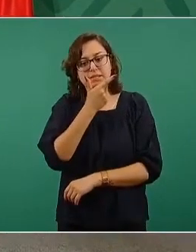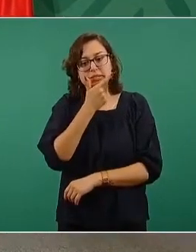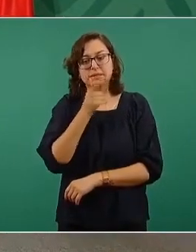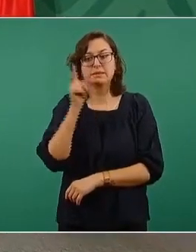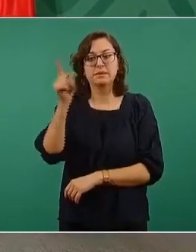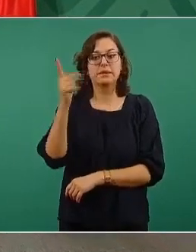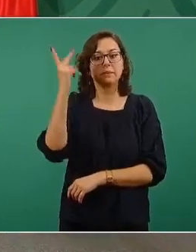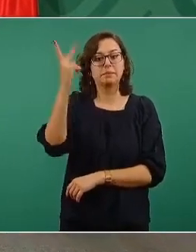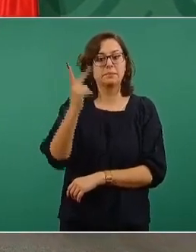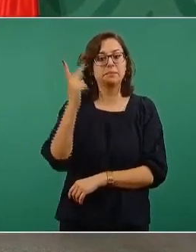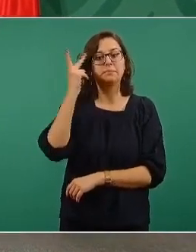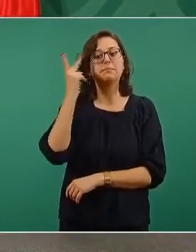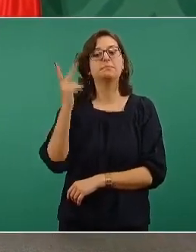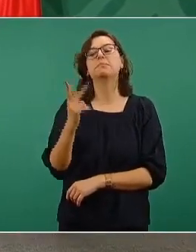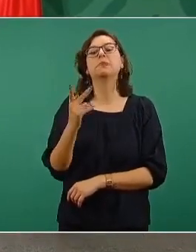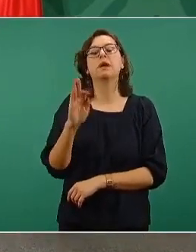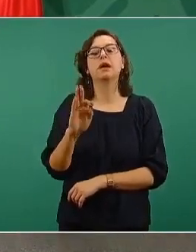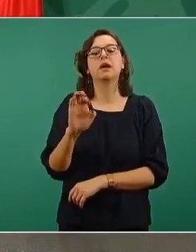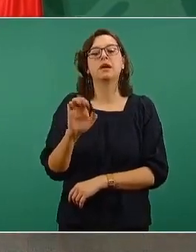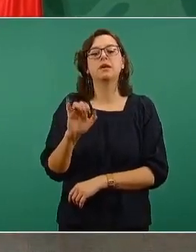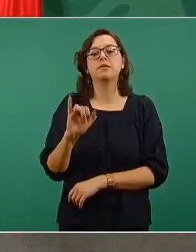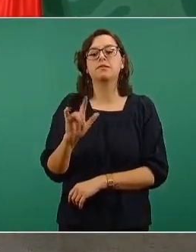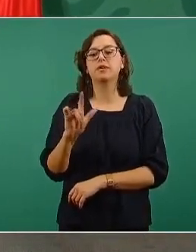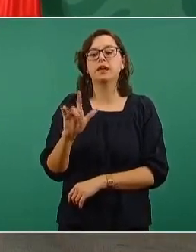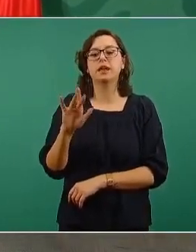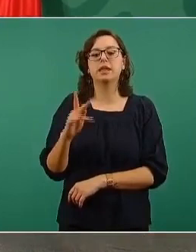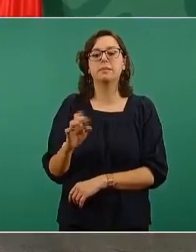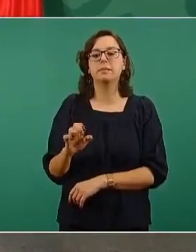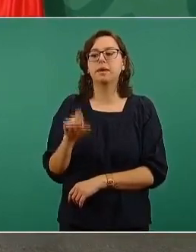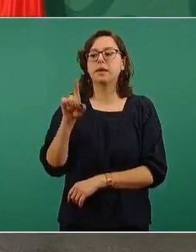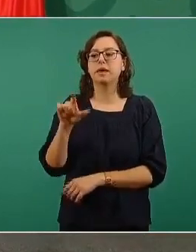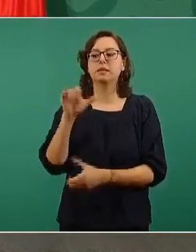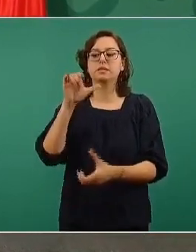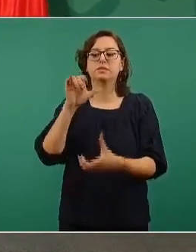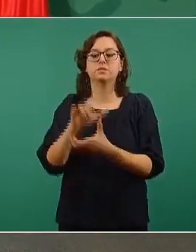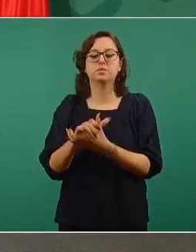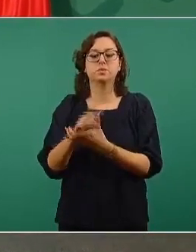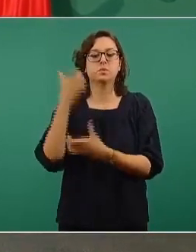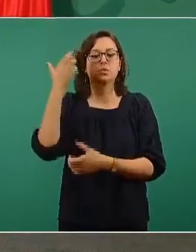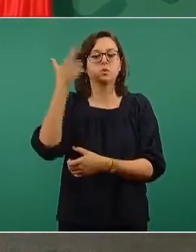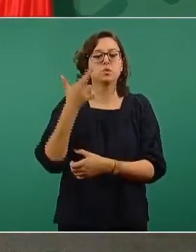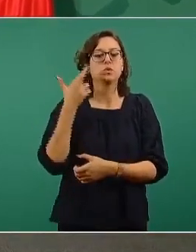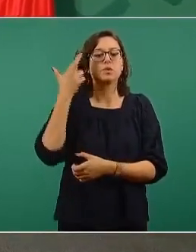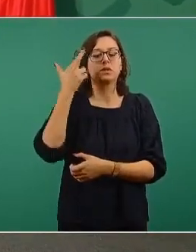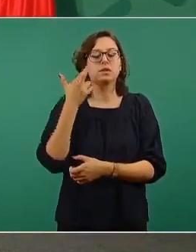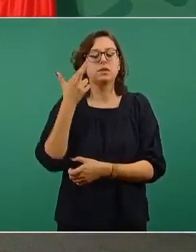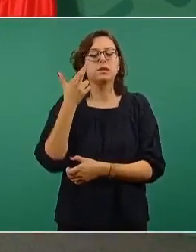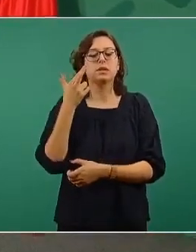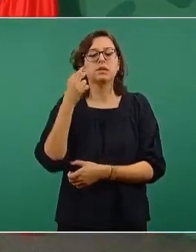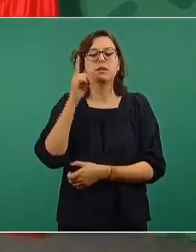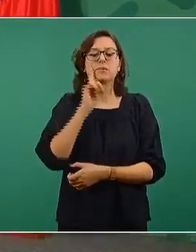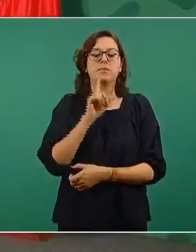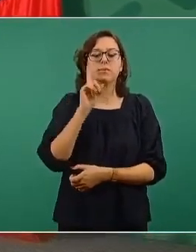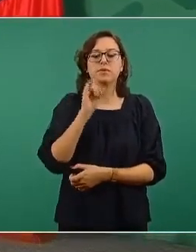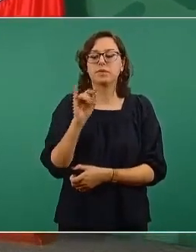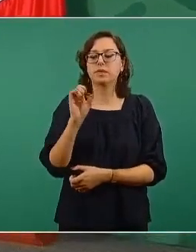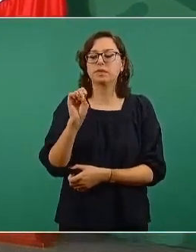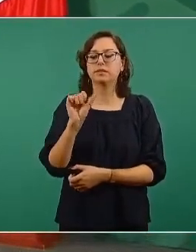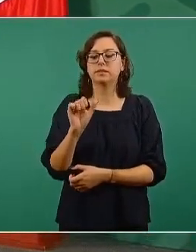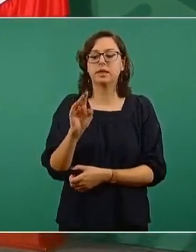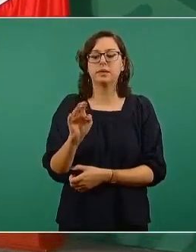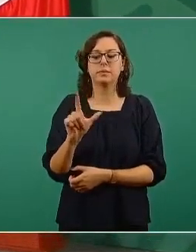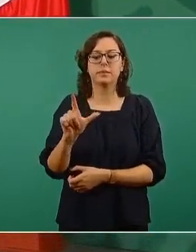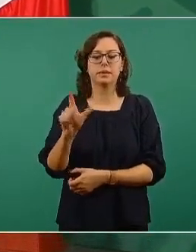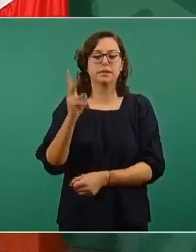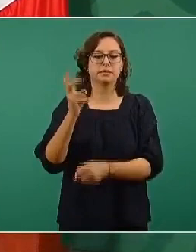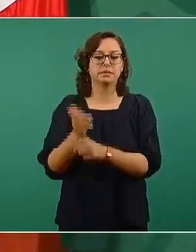del príncipe Felipe, esposo de la reina Isabel II de Inglaterra,